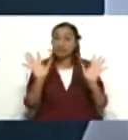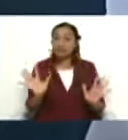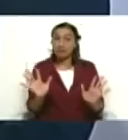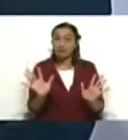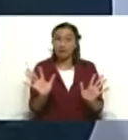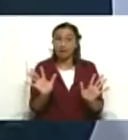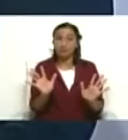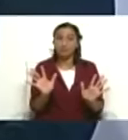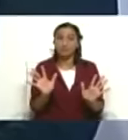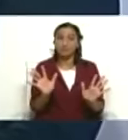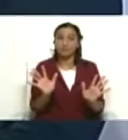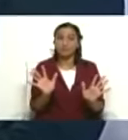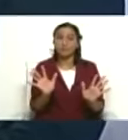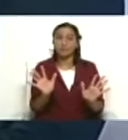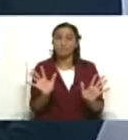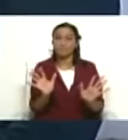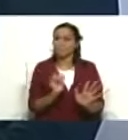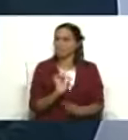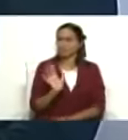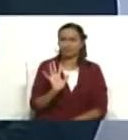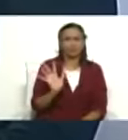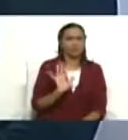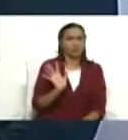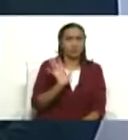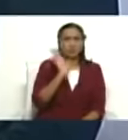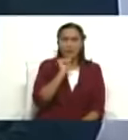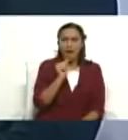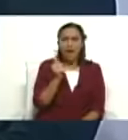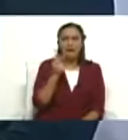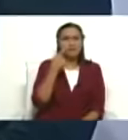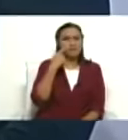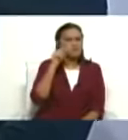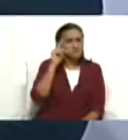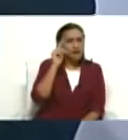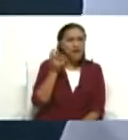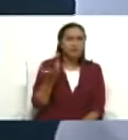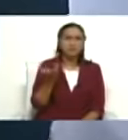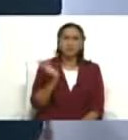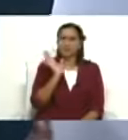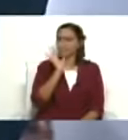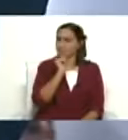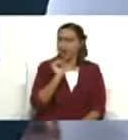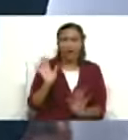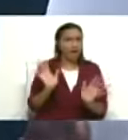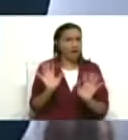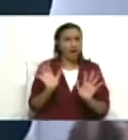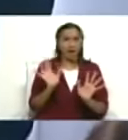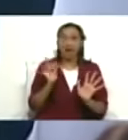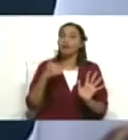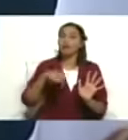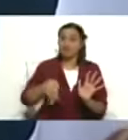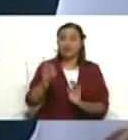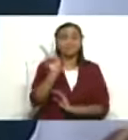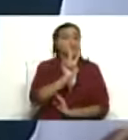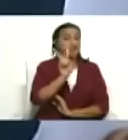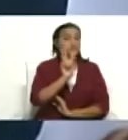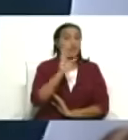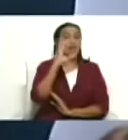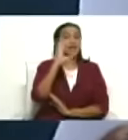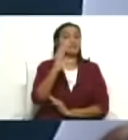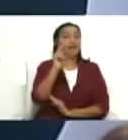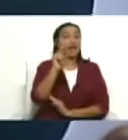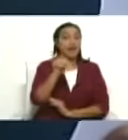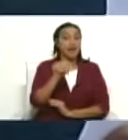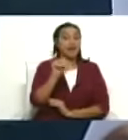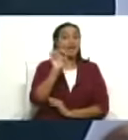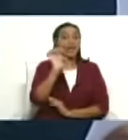de pedantería alguna ni de falsa modestia. No hay en este planeta un sistema electoral como el nuestro. No existe. No existe un